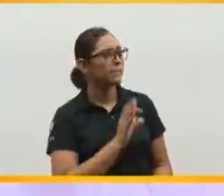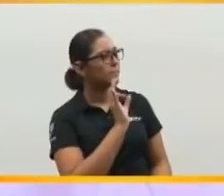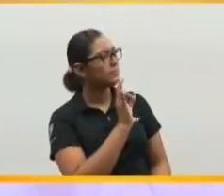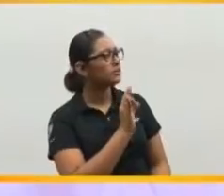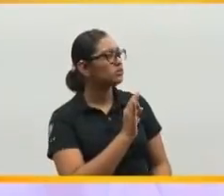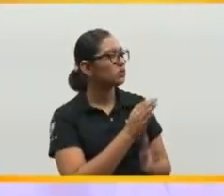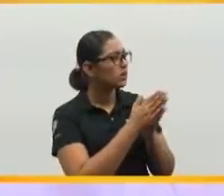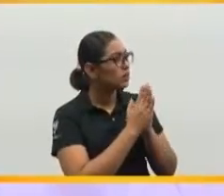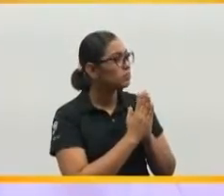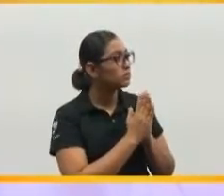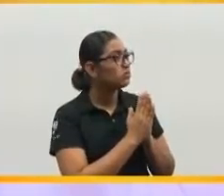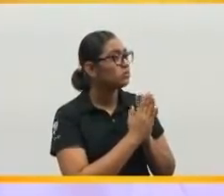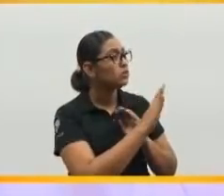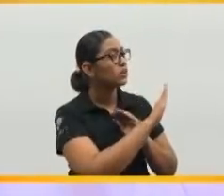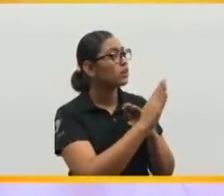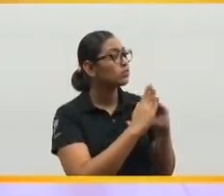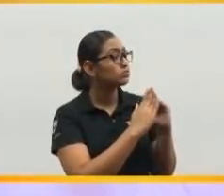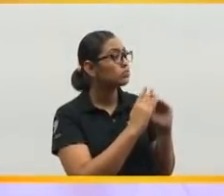oren por mí en su iglesia.